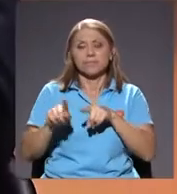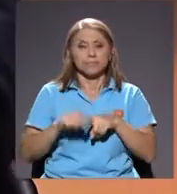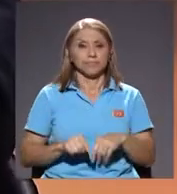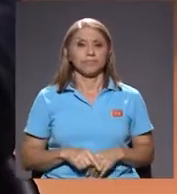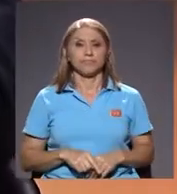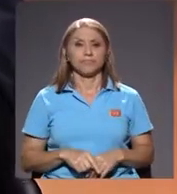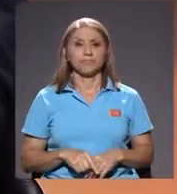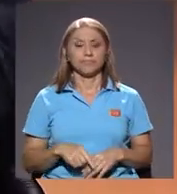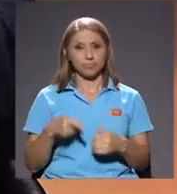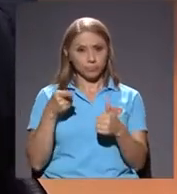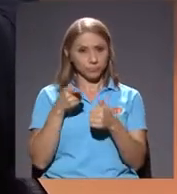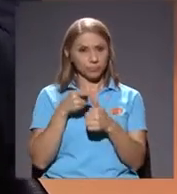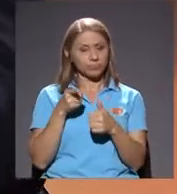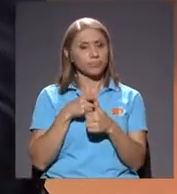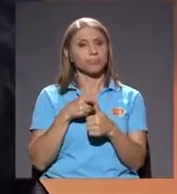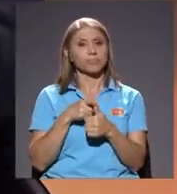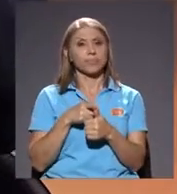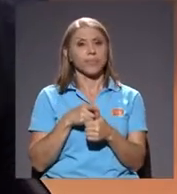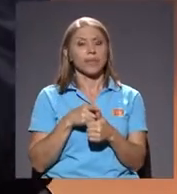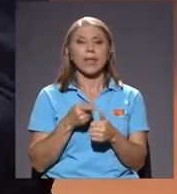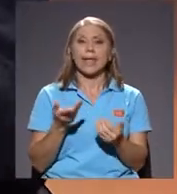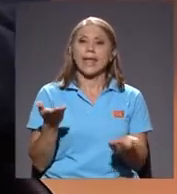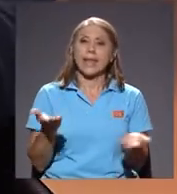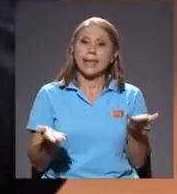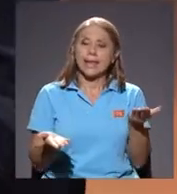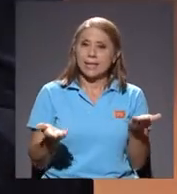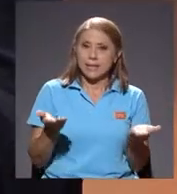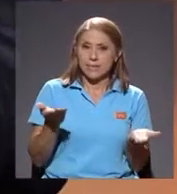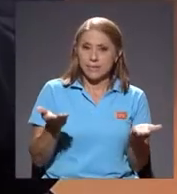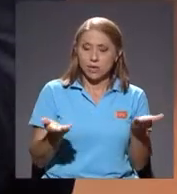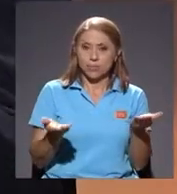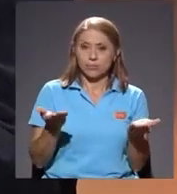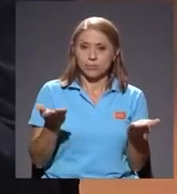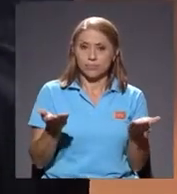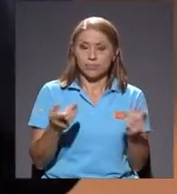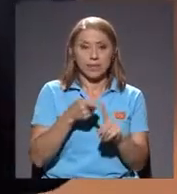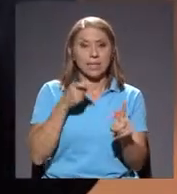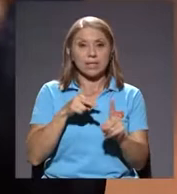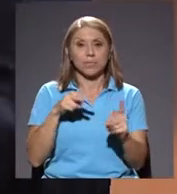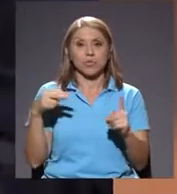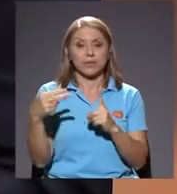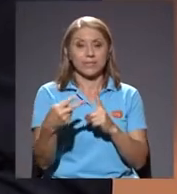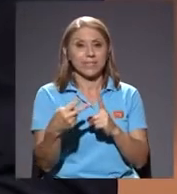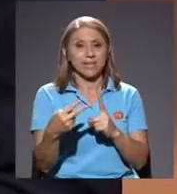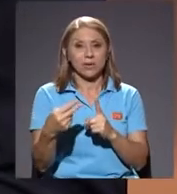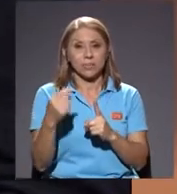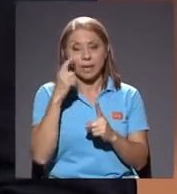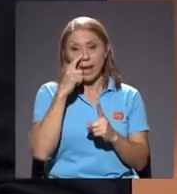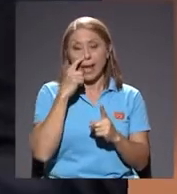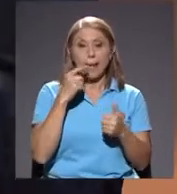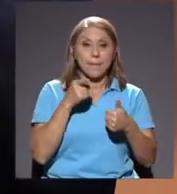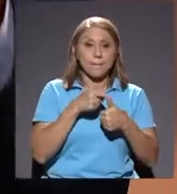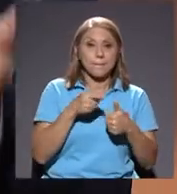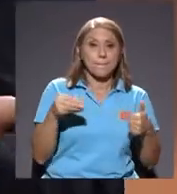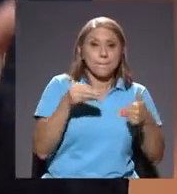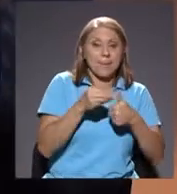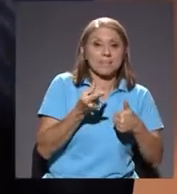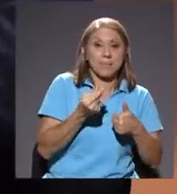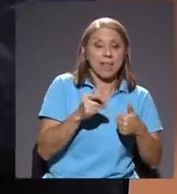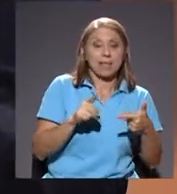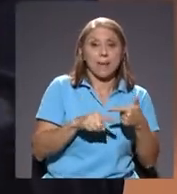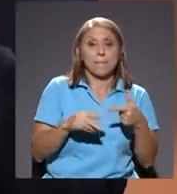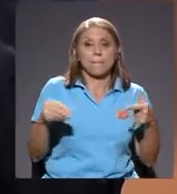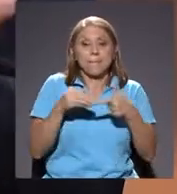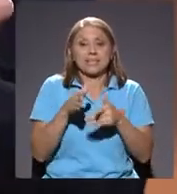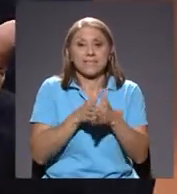parece que en primer término el equilibrio desde el punto de vista económico entre más plata más eficiencia es fundamental